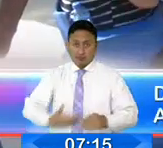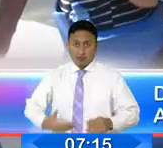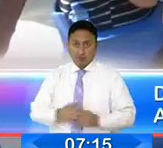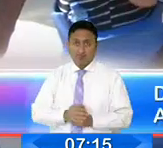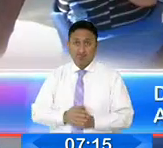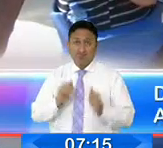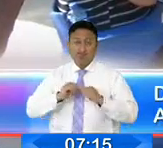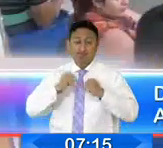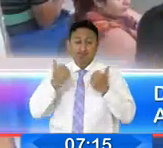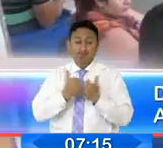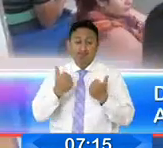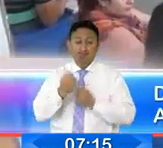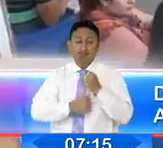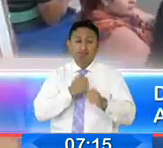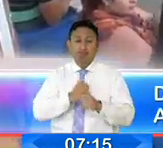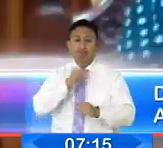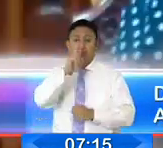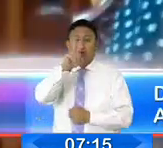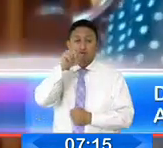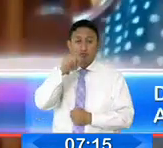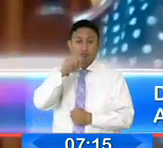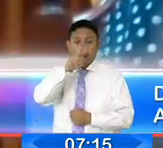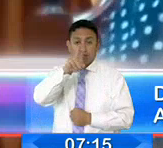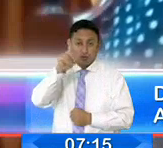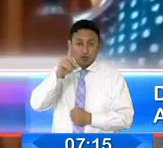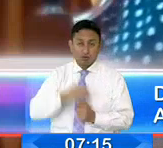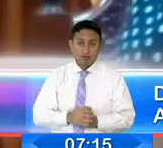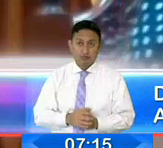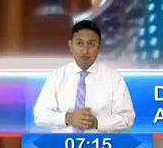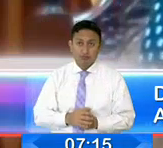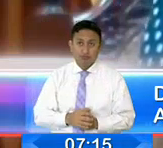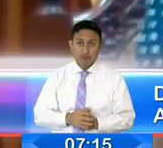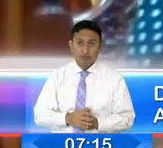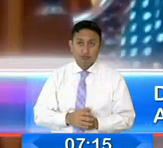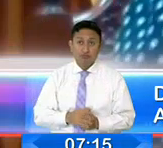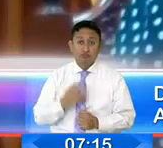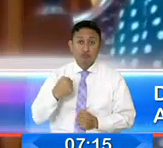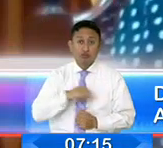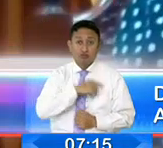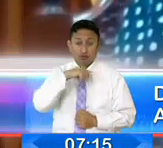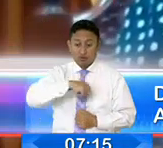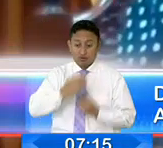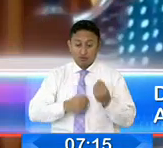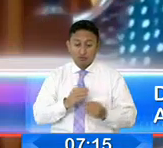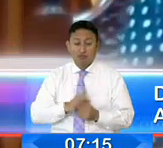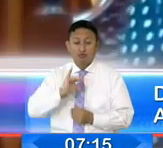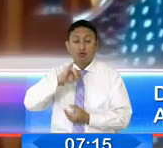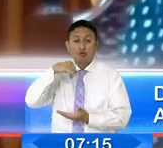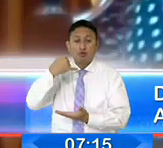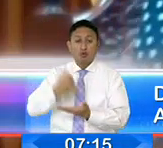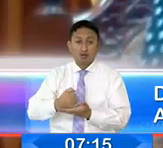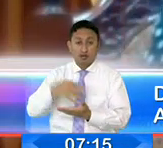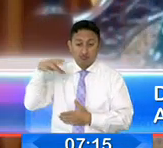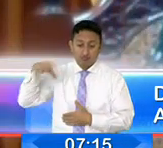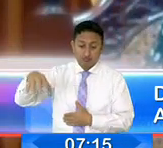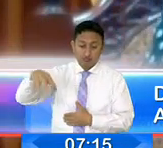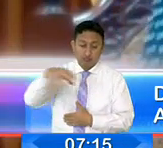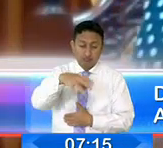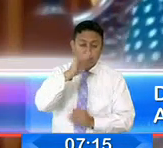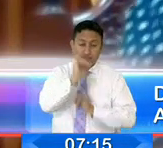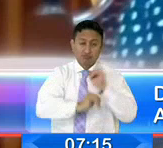de asambleístas del 2021. Nosotros tenemos que conformar las juntas provinciales electorales, las del exterior,